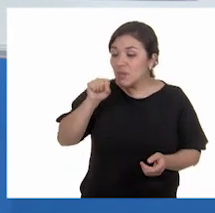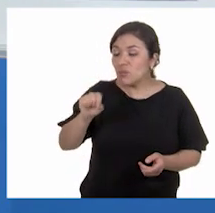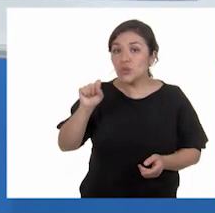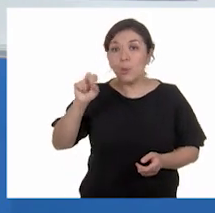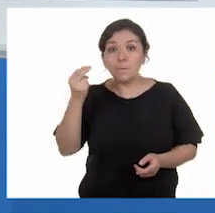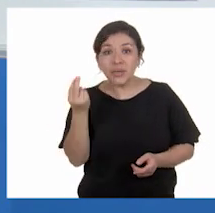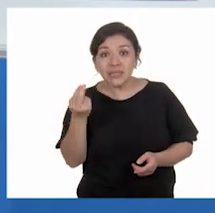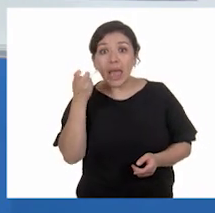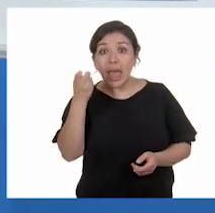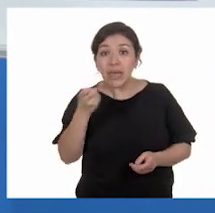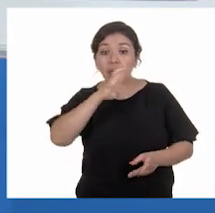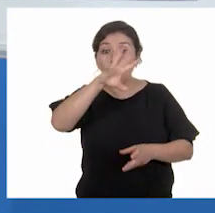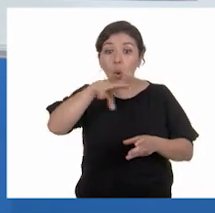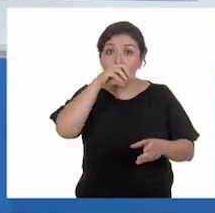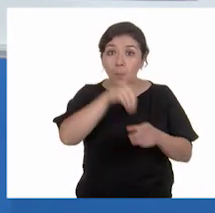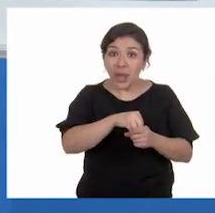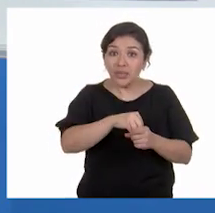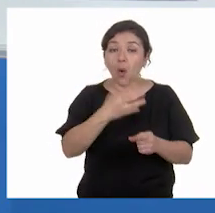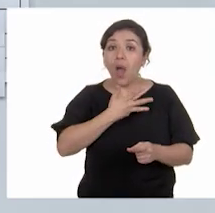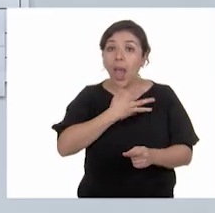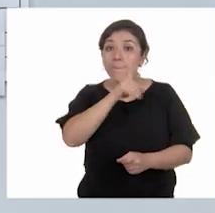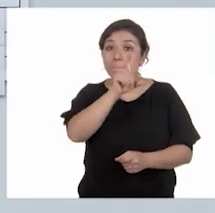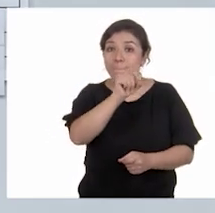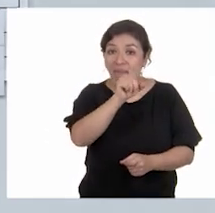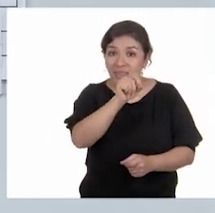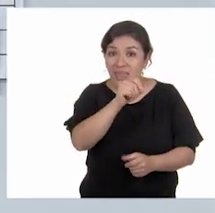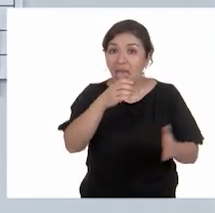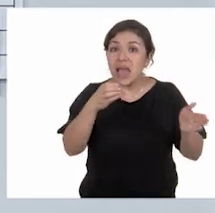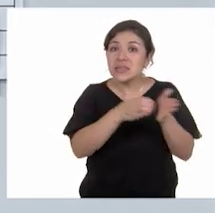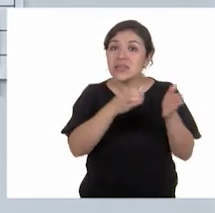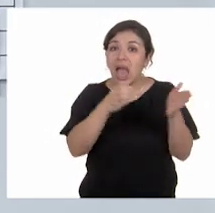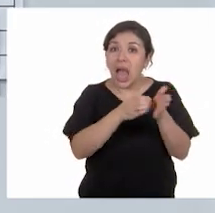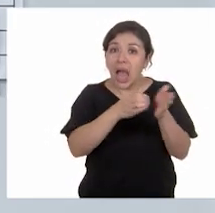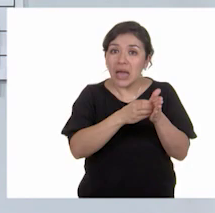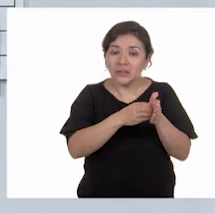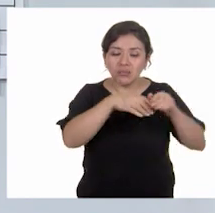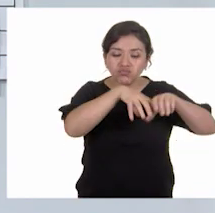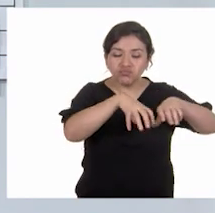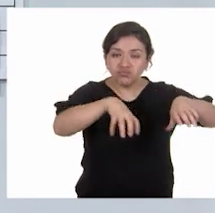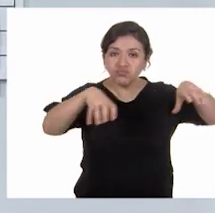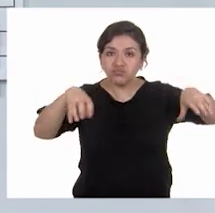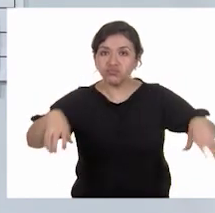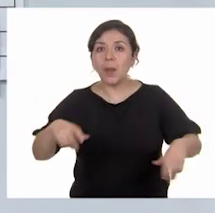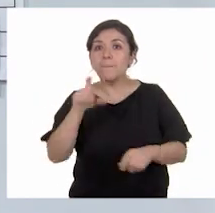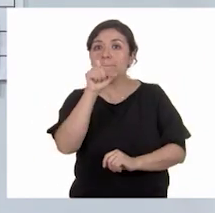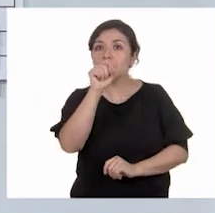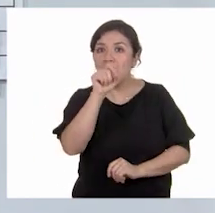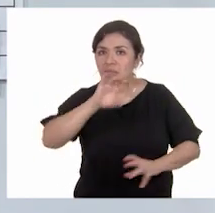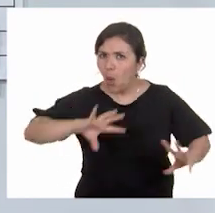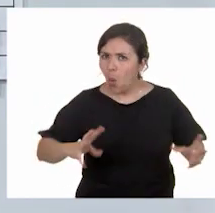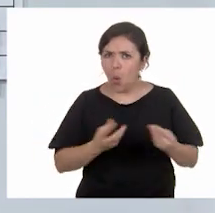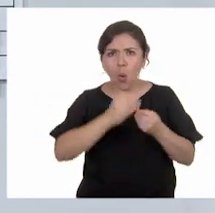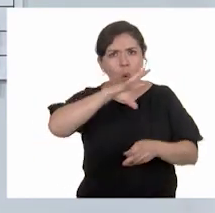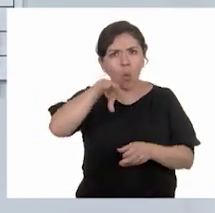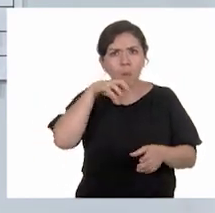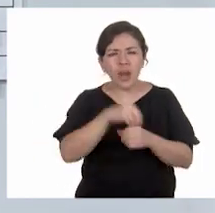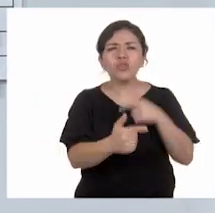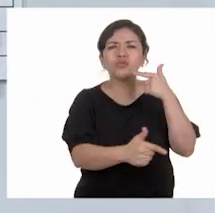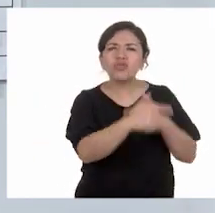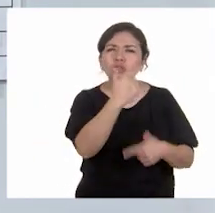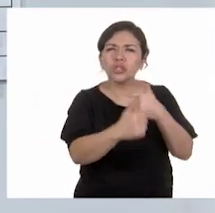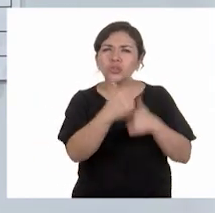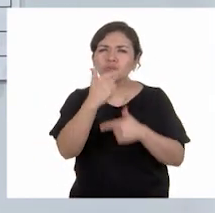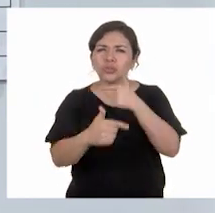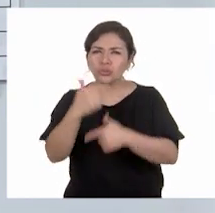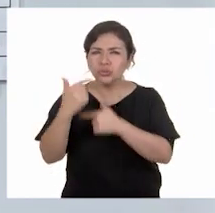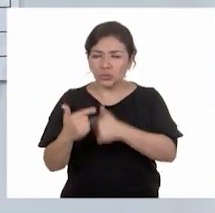20.25. Este entero significa que son 20 charolas completas de 12